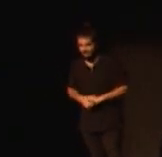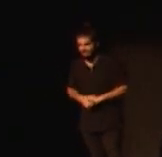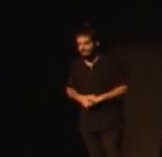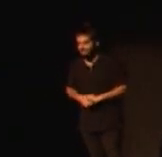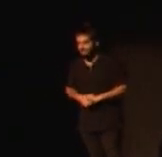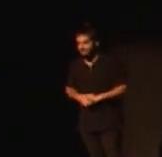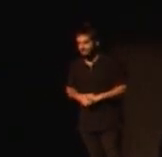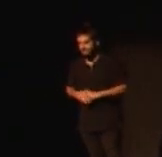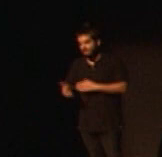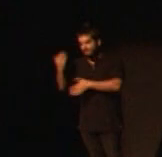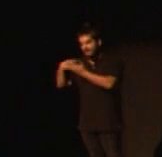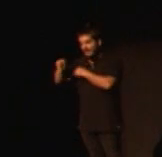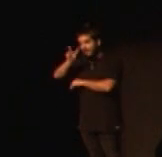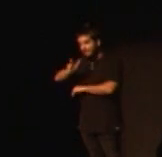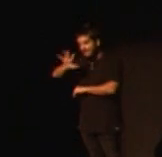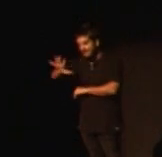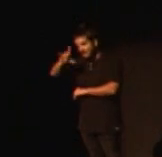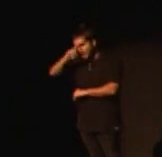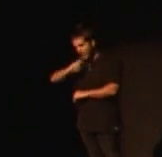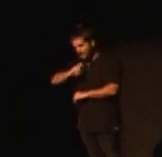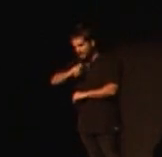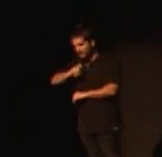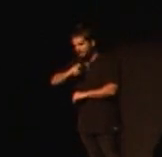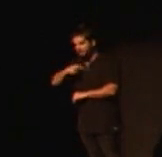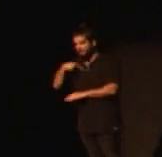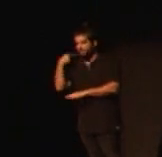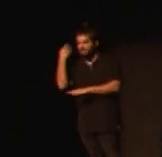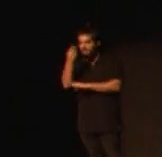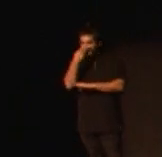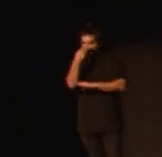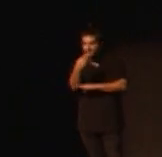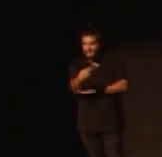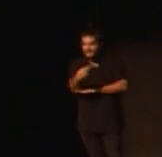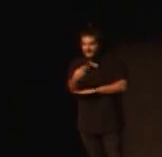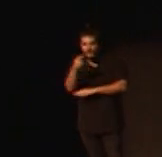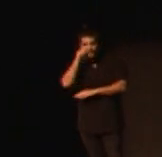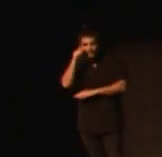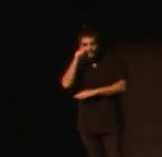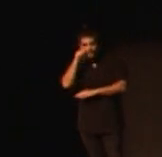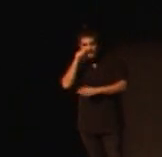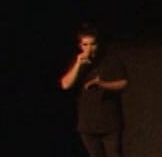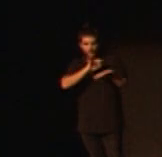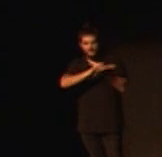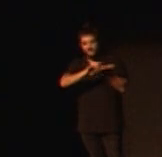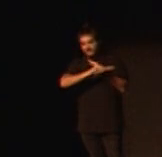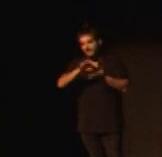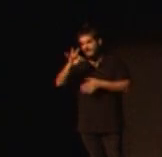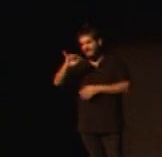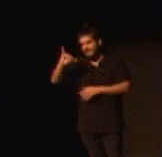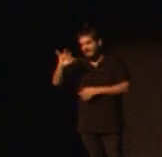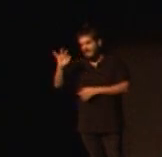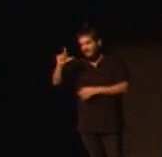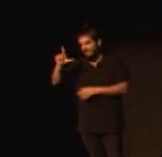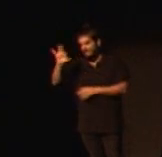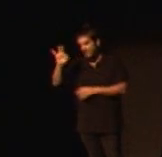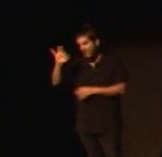hace 25 años que visité el Museo Tiflológico de la ONCE en Madrid, quise